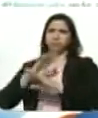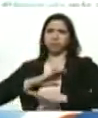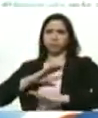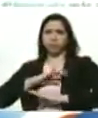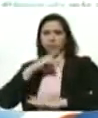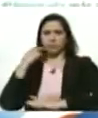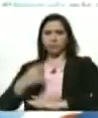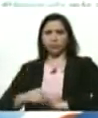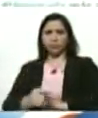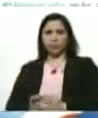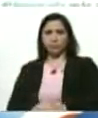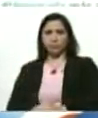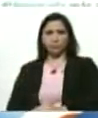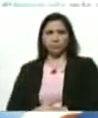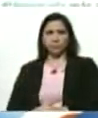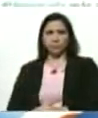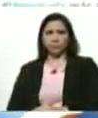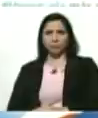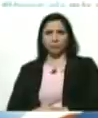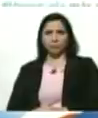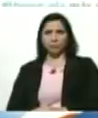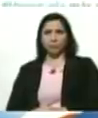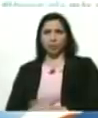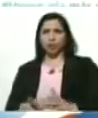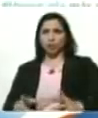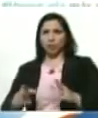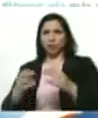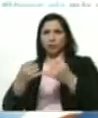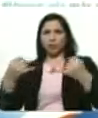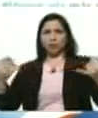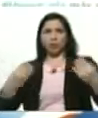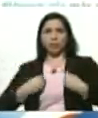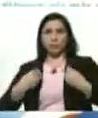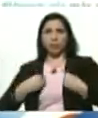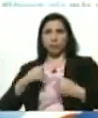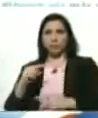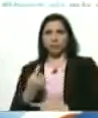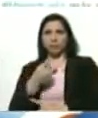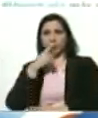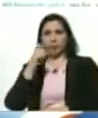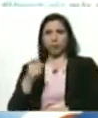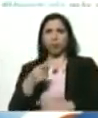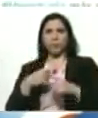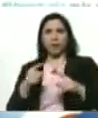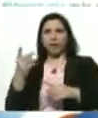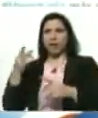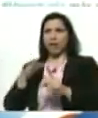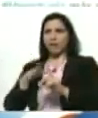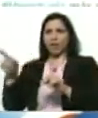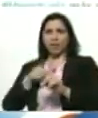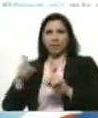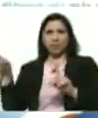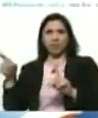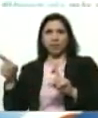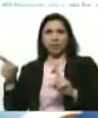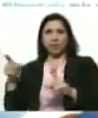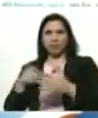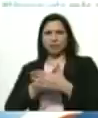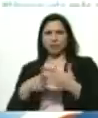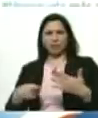rousset trading cortando la línea de vida principal de maduro para evadir nuestras sanciones la vida hambre